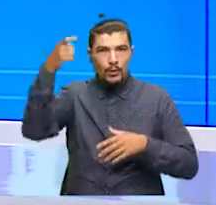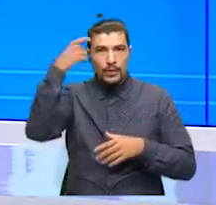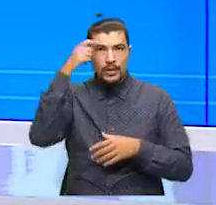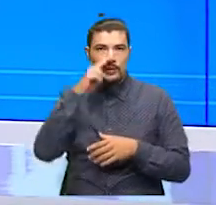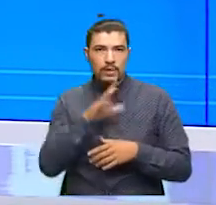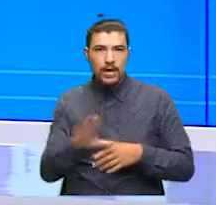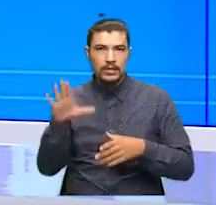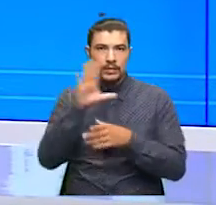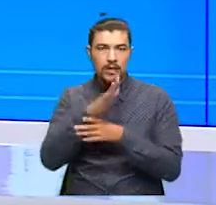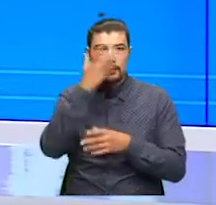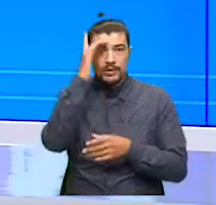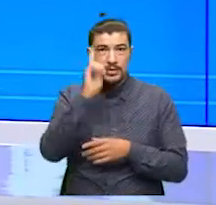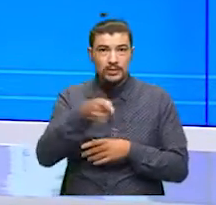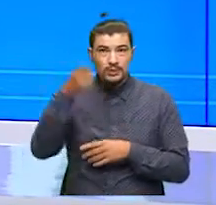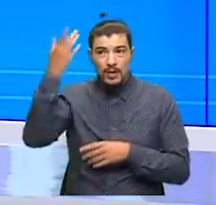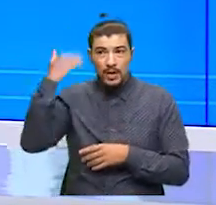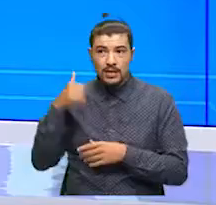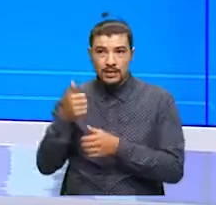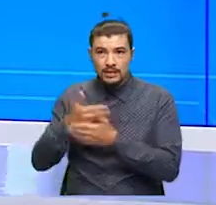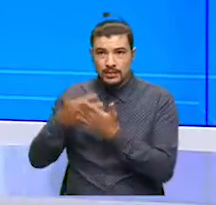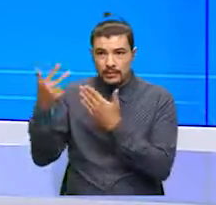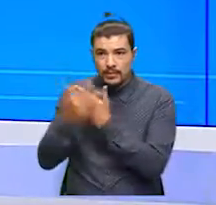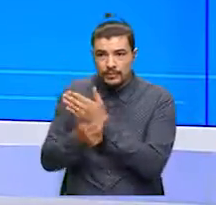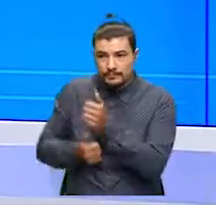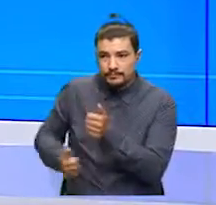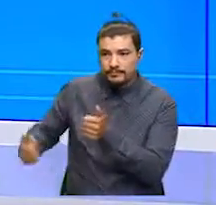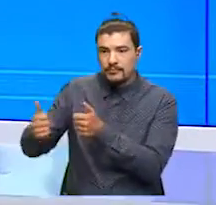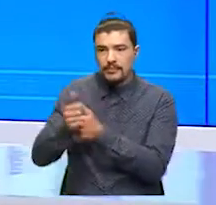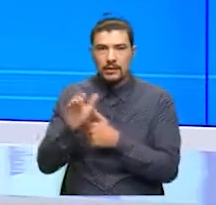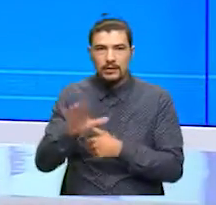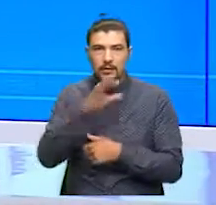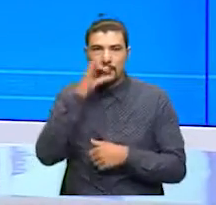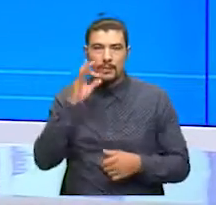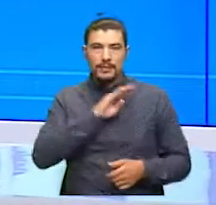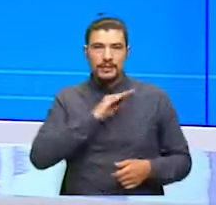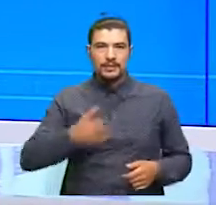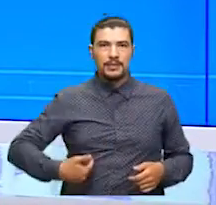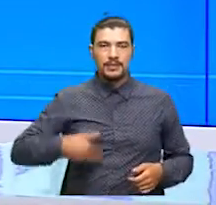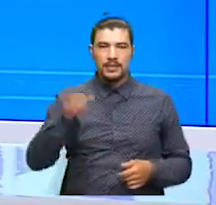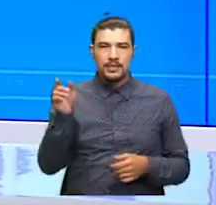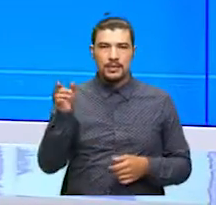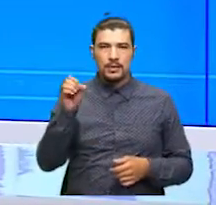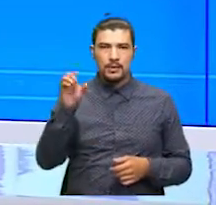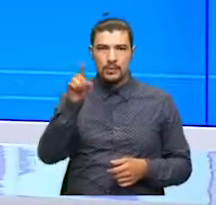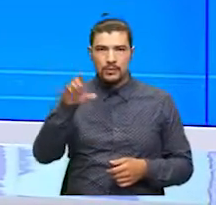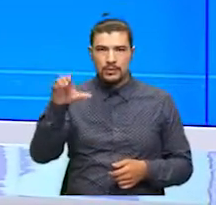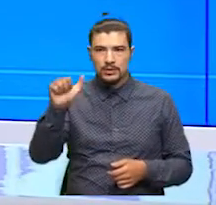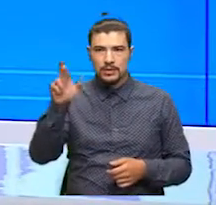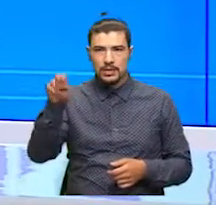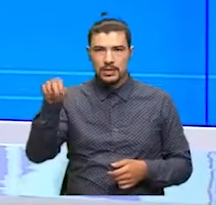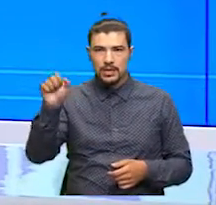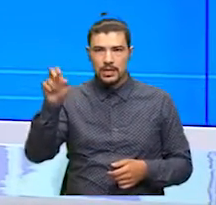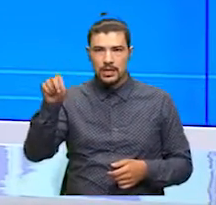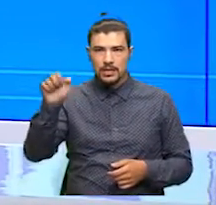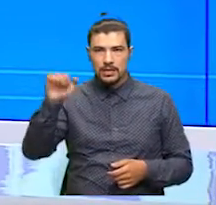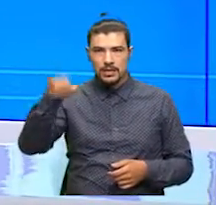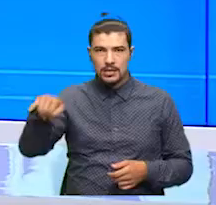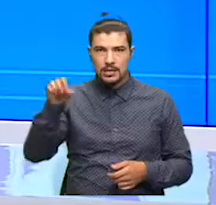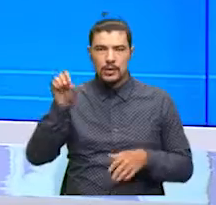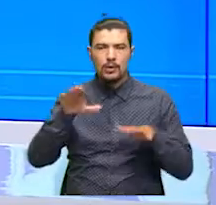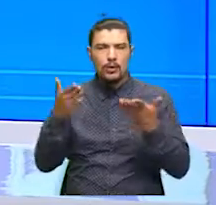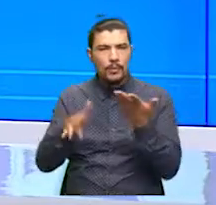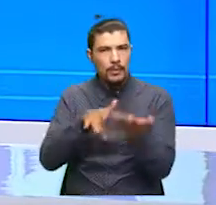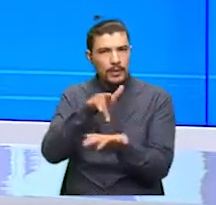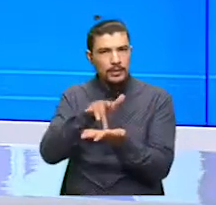en materia de proyectos se venían trabajando con la vicepresidencia del general óscar naranjo como se dará esta participación raúl rolando